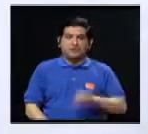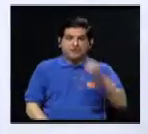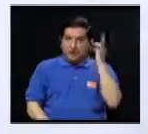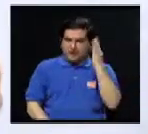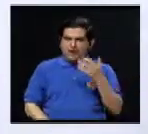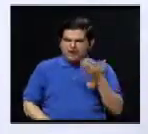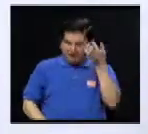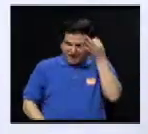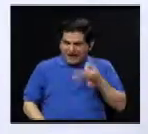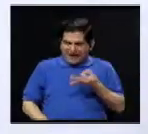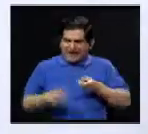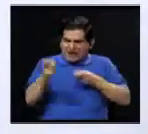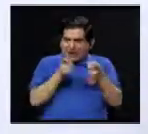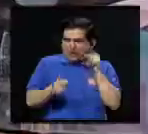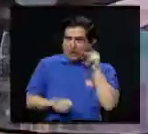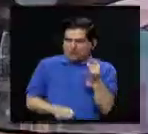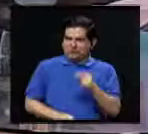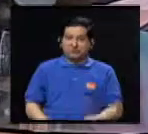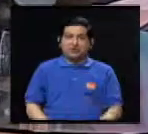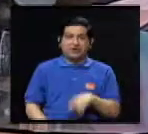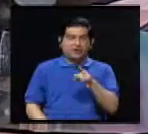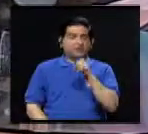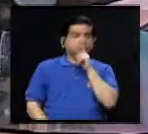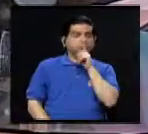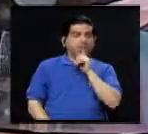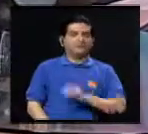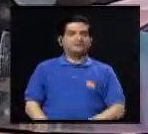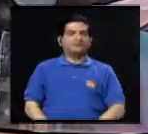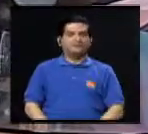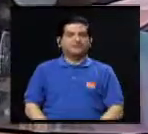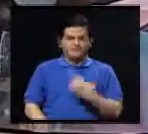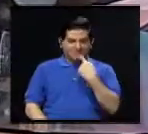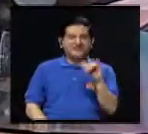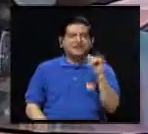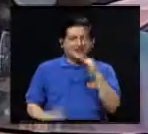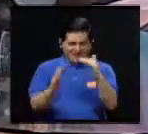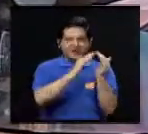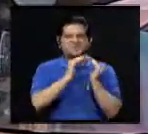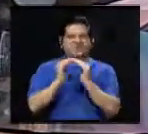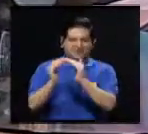aquí. Sí. Usted está ahí y no dice nada, ¿verdad? Eso dicen en el pueblo también.